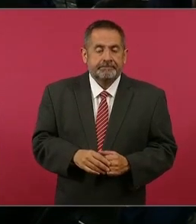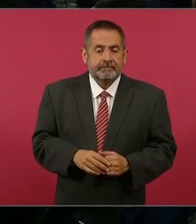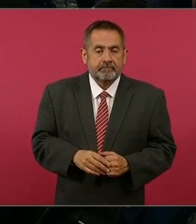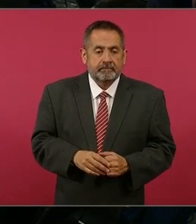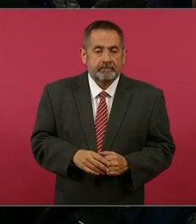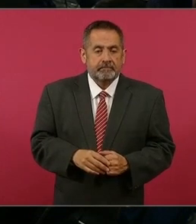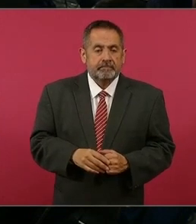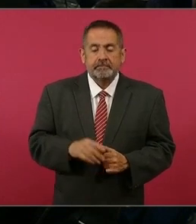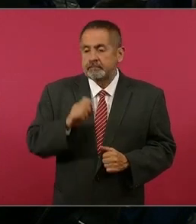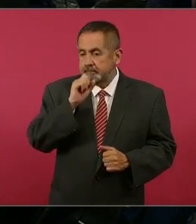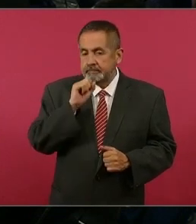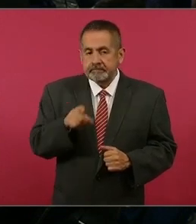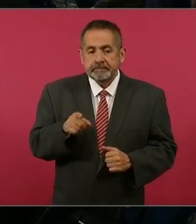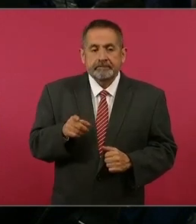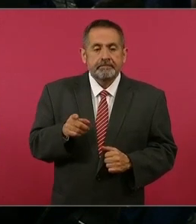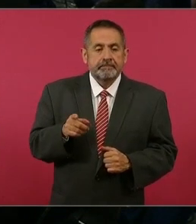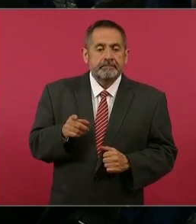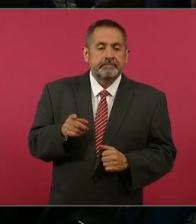que